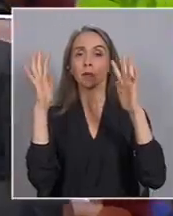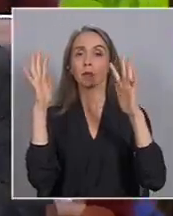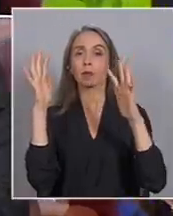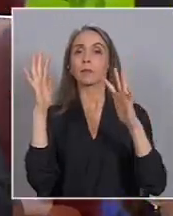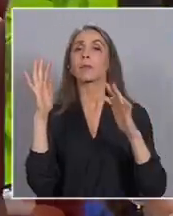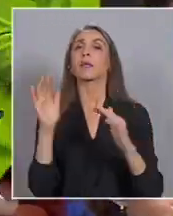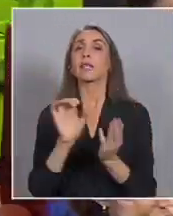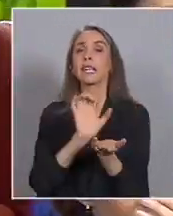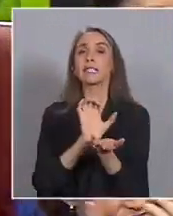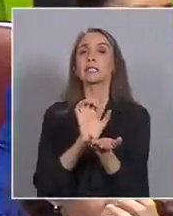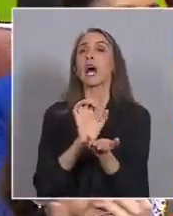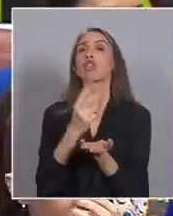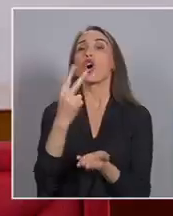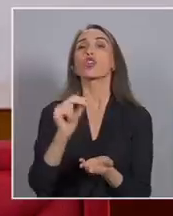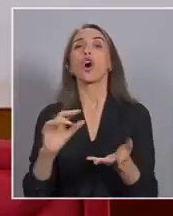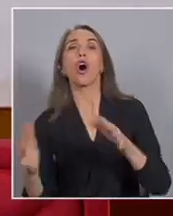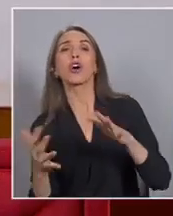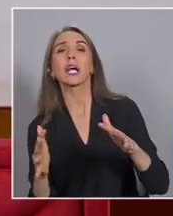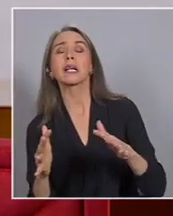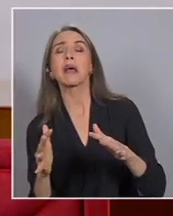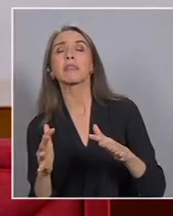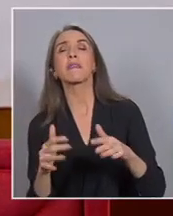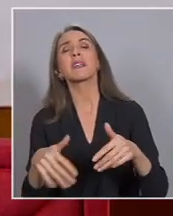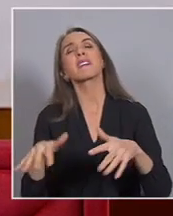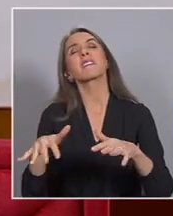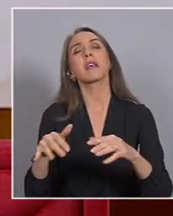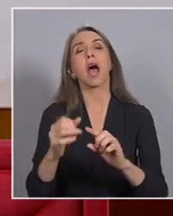y que no relativiza los crímenes del pasado.